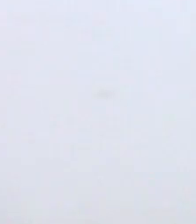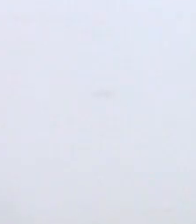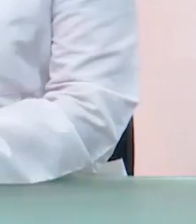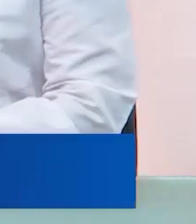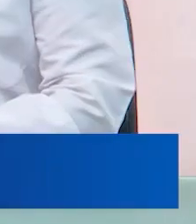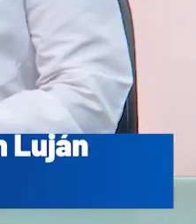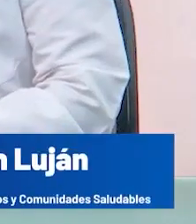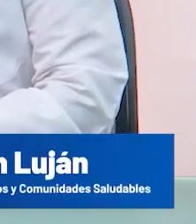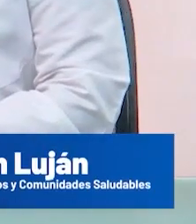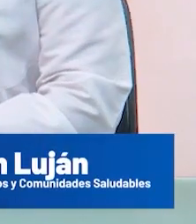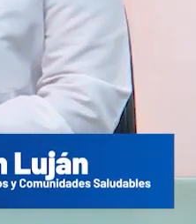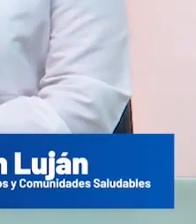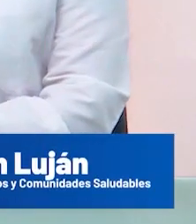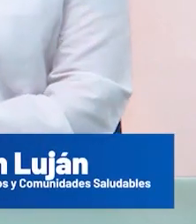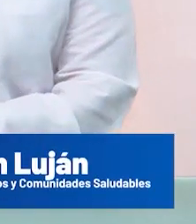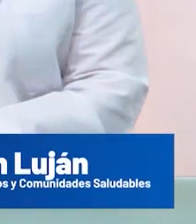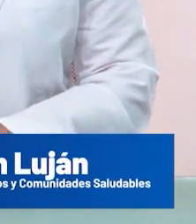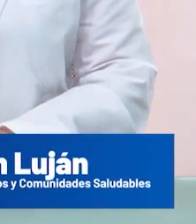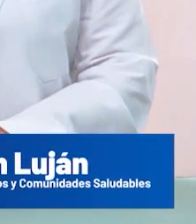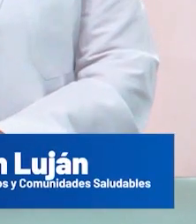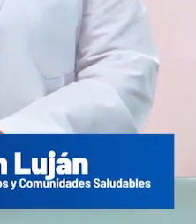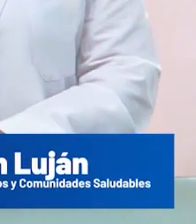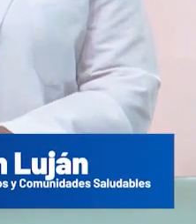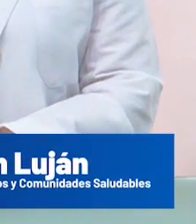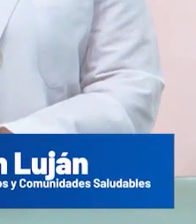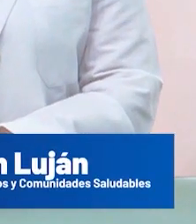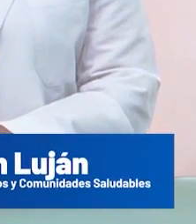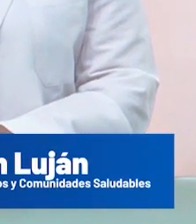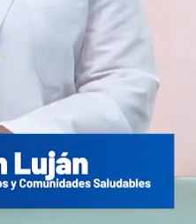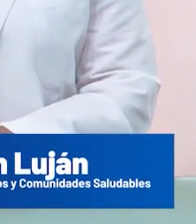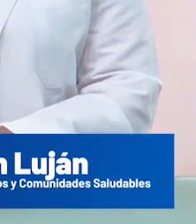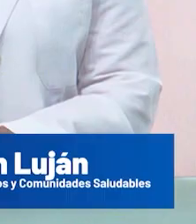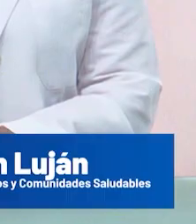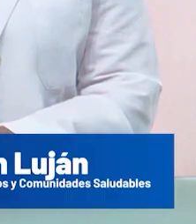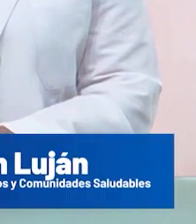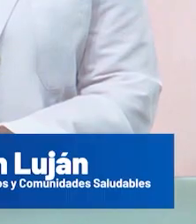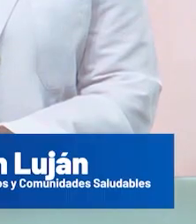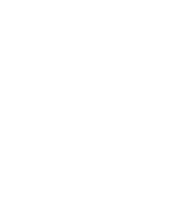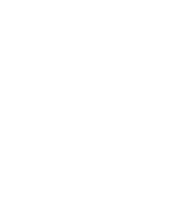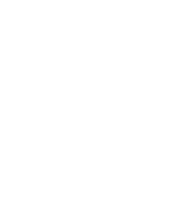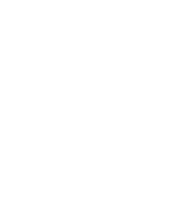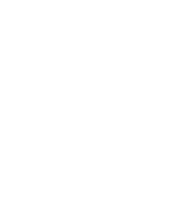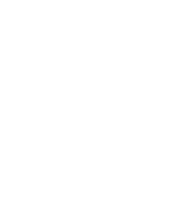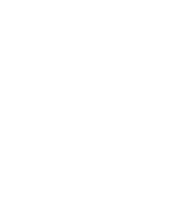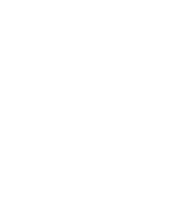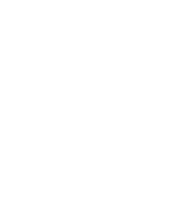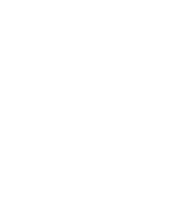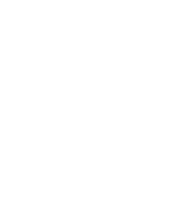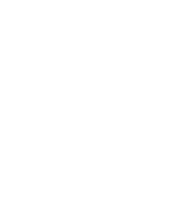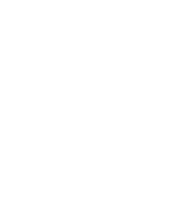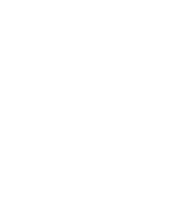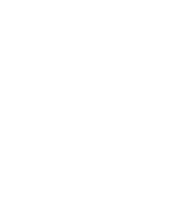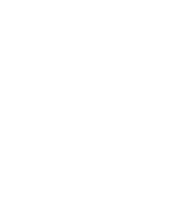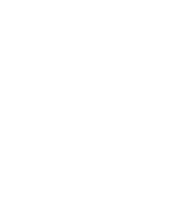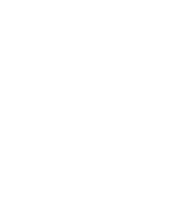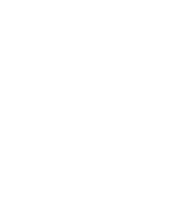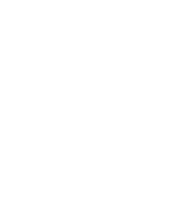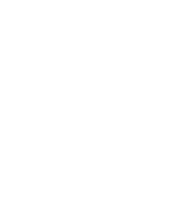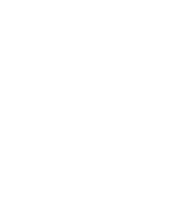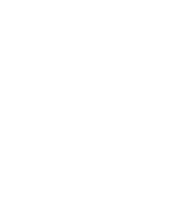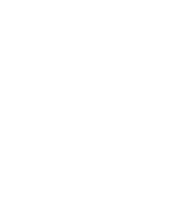Este es el reporte del día de hoy, doctor. Gracias, doctora. Les mantenemos informados por estos mismos medios. Gracias. Gracias.